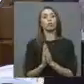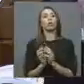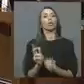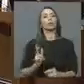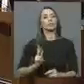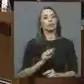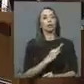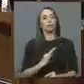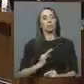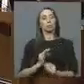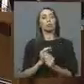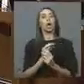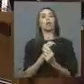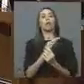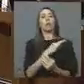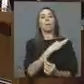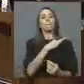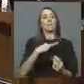en la testera